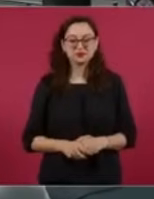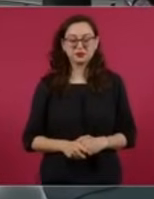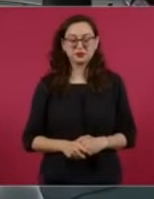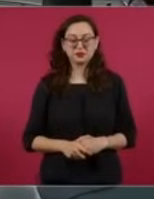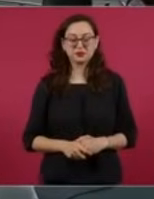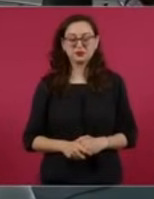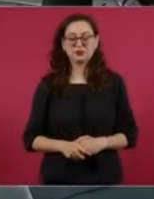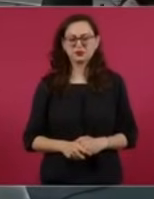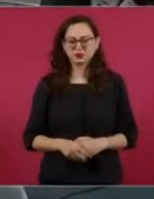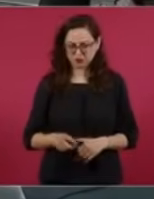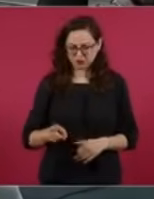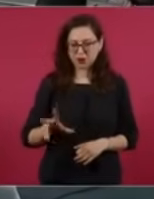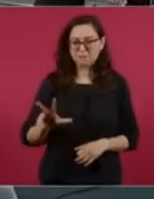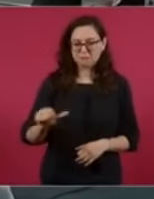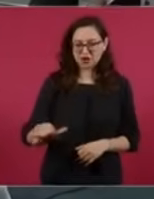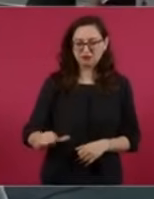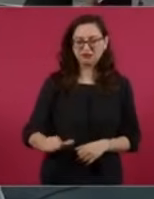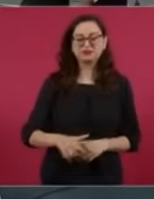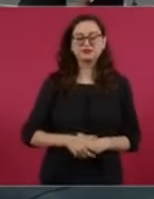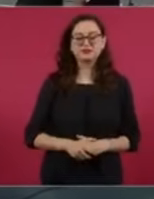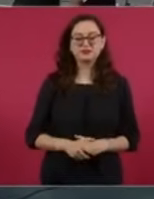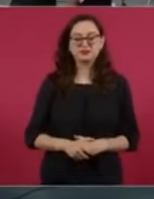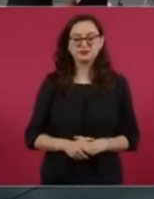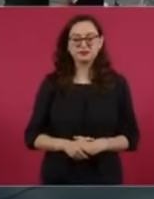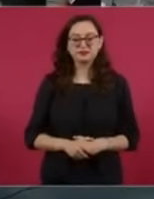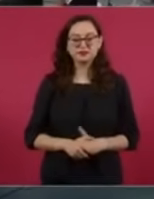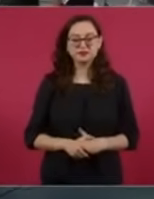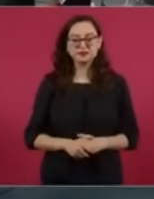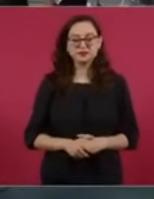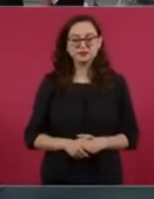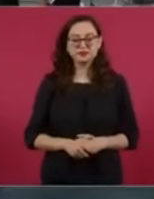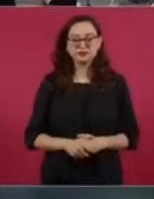Pero es que, mira,